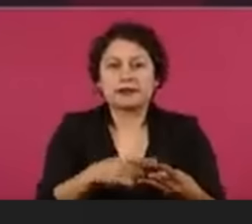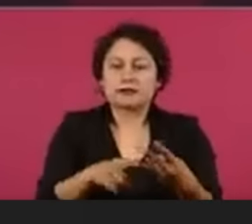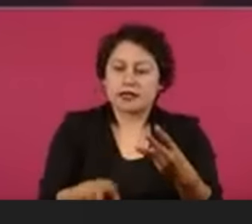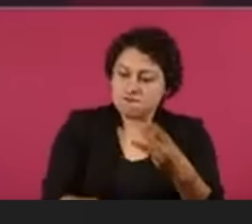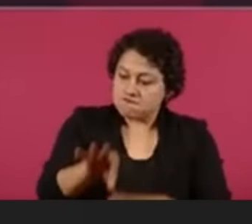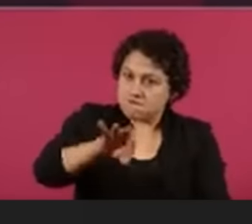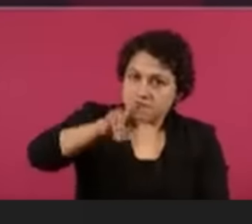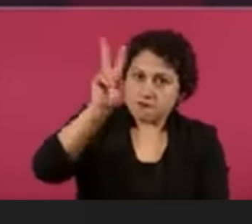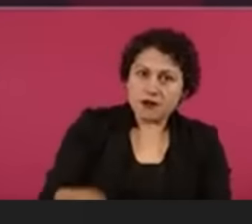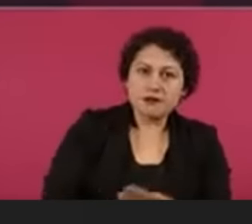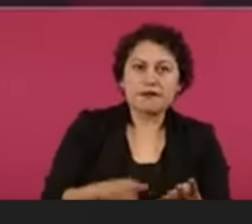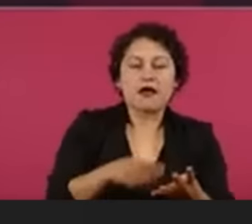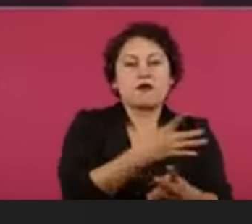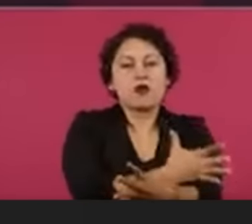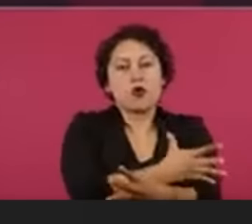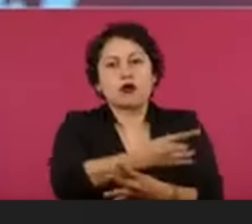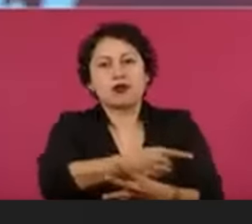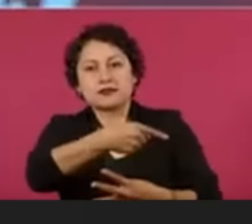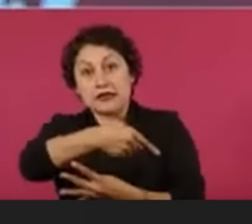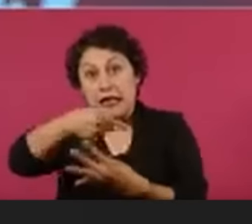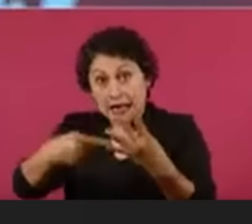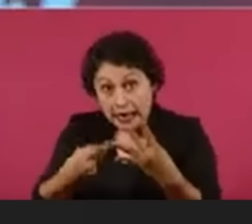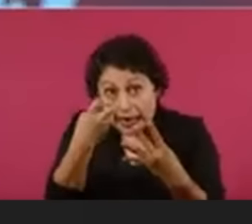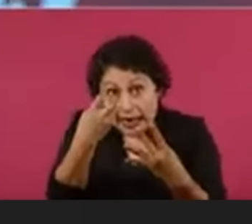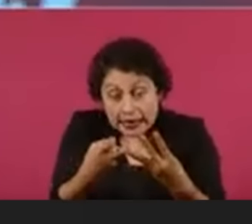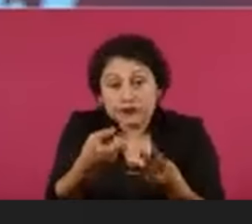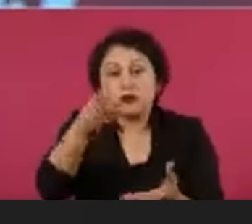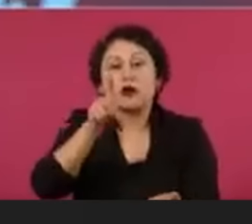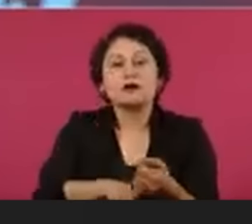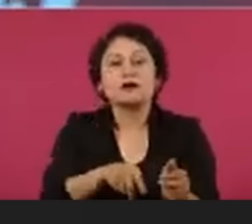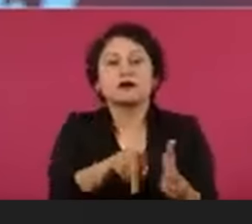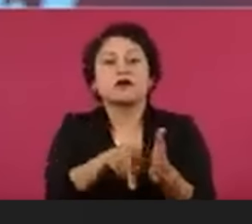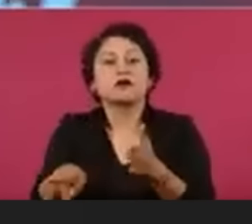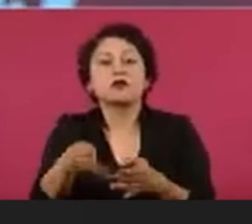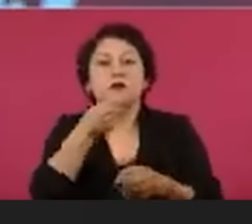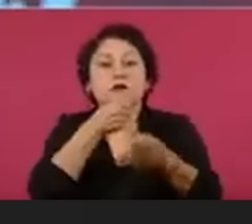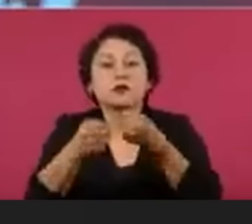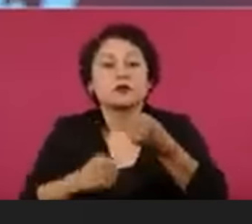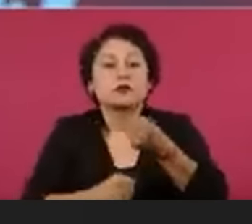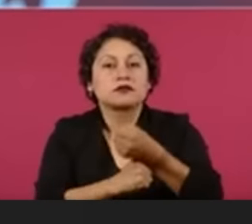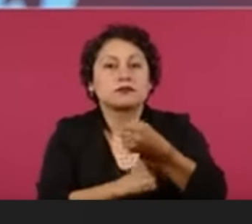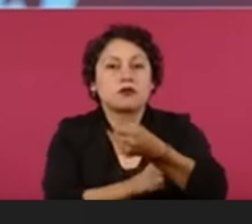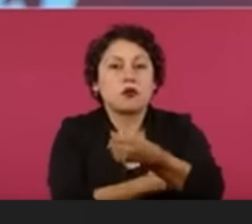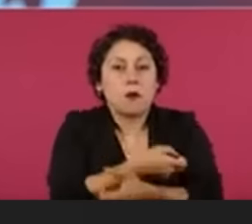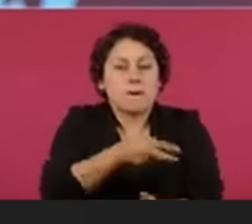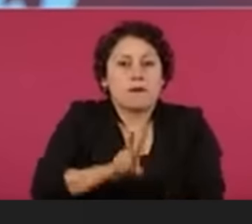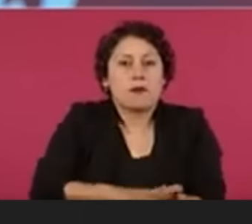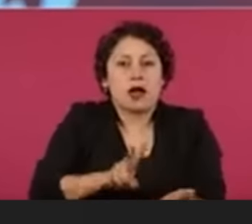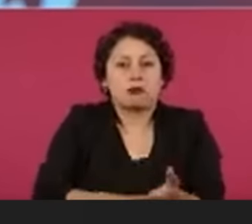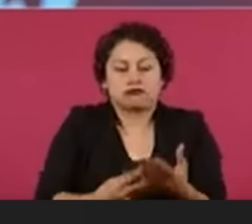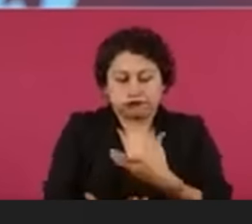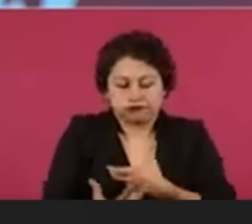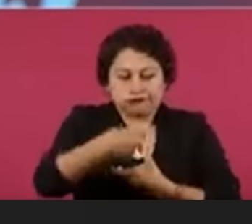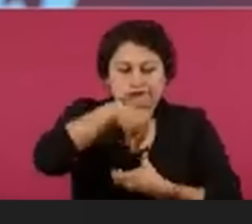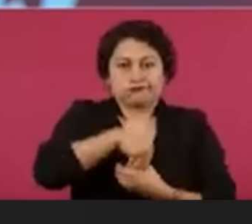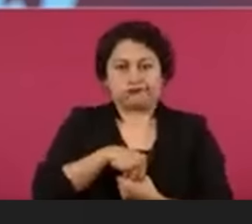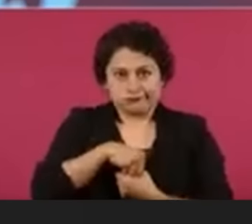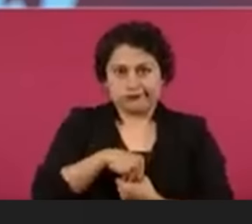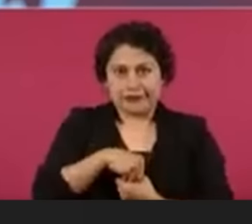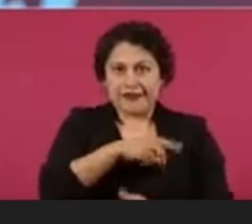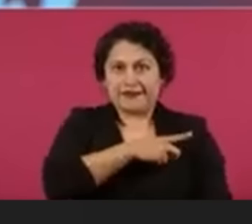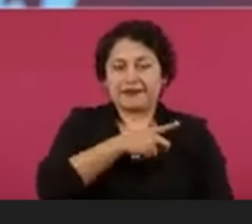honestidad son los pilares del periodismo a los que nunca debemos renunciar. Y si el periodismo